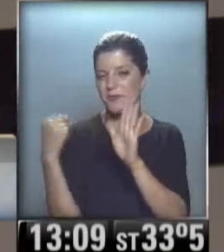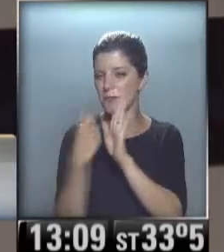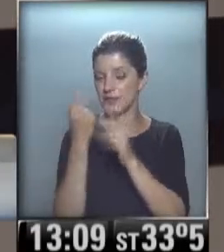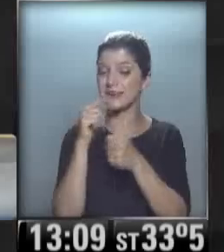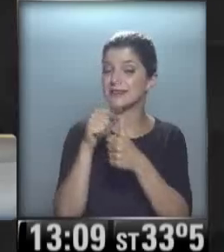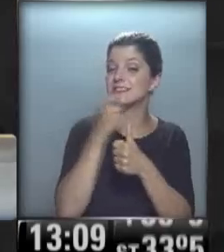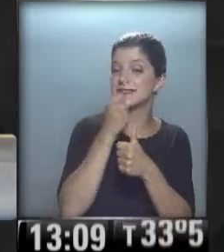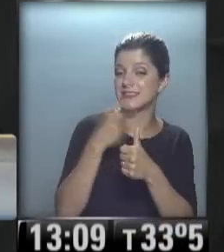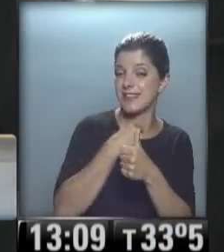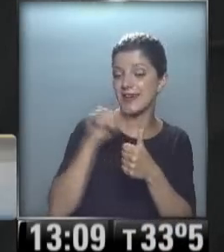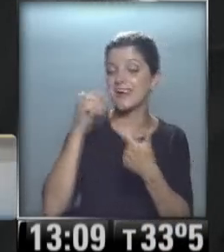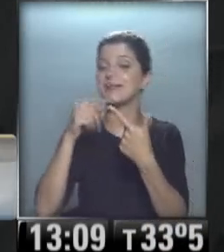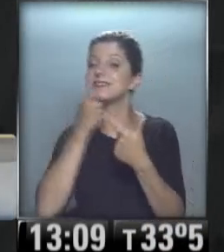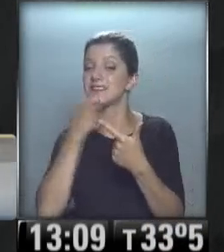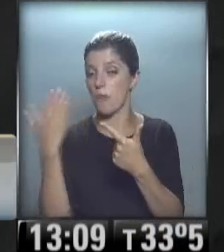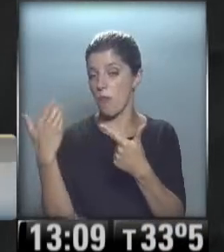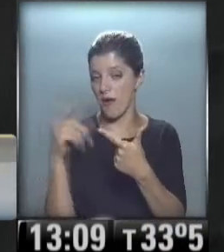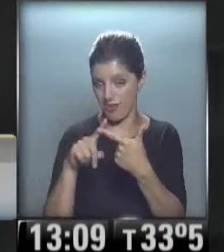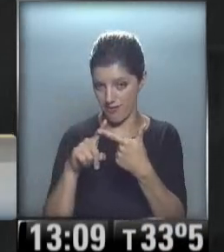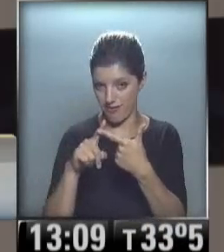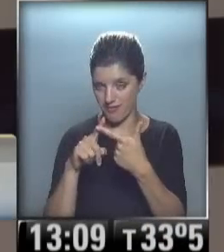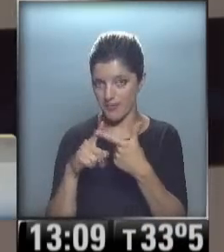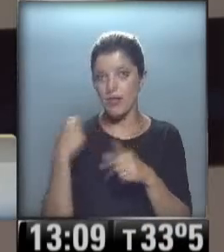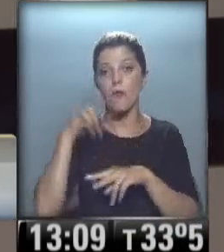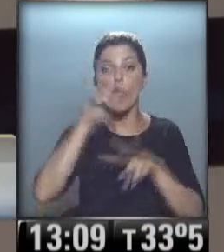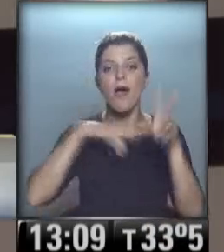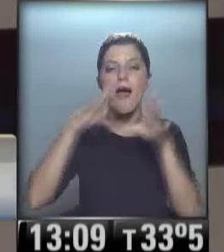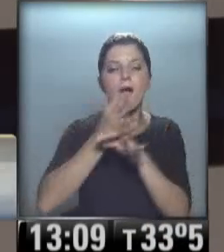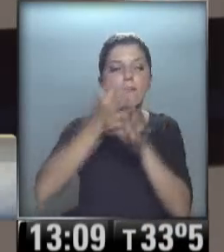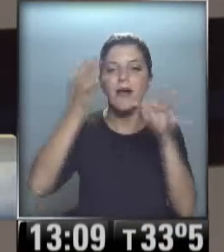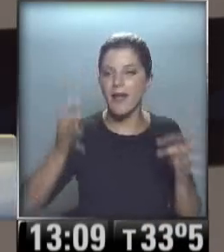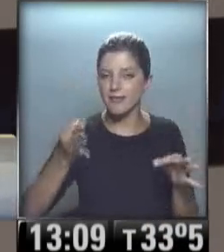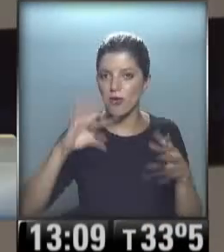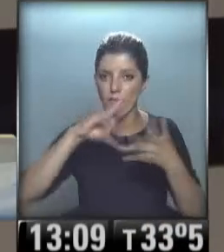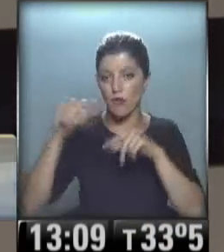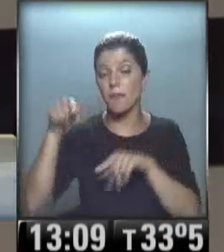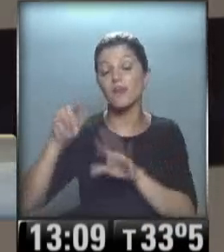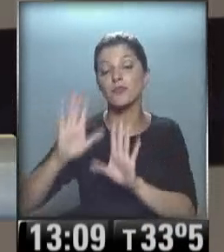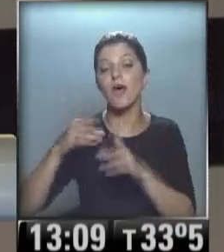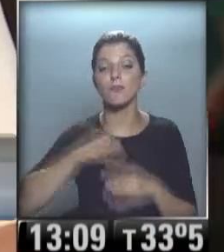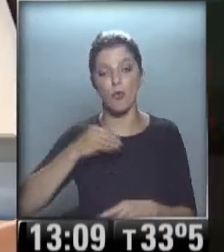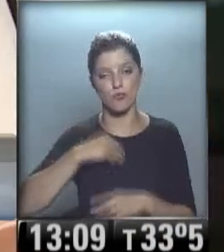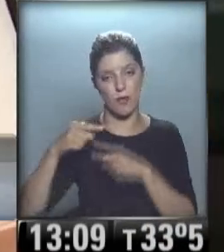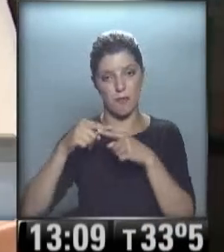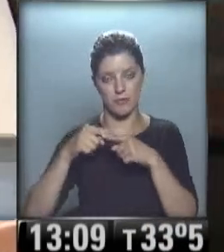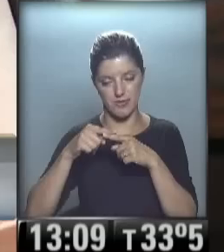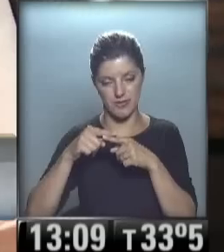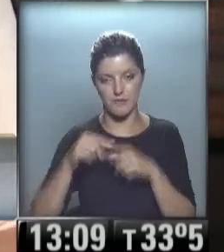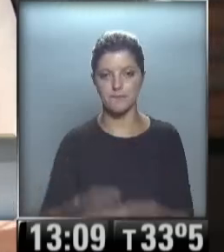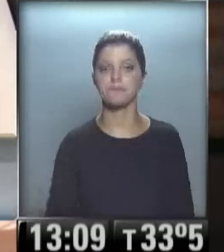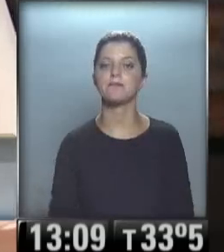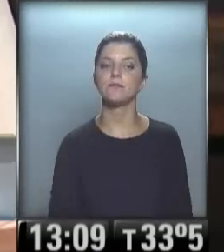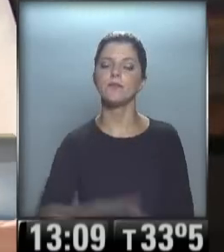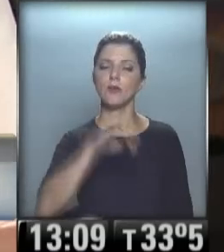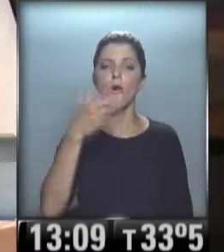puede lo que fuera encontrar algún mecanismo Pero eso tiene que ver con voluntad política eso tiene que ver con voluntad política cuando estuvimos con el equipo de